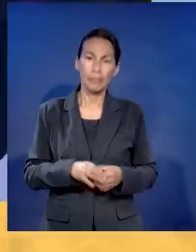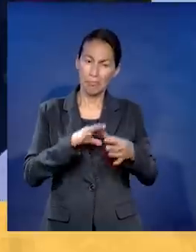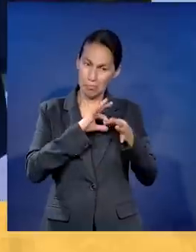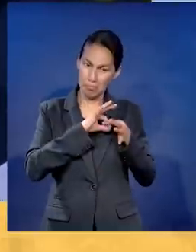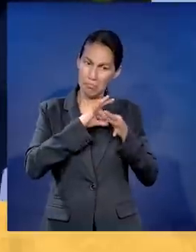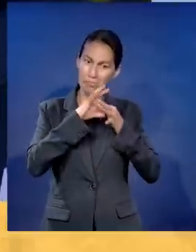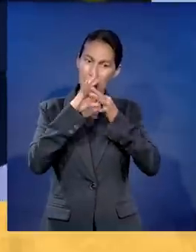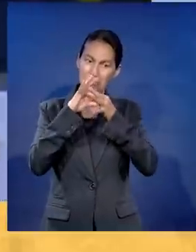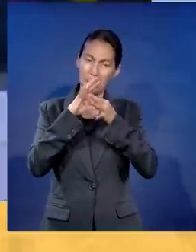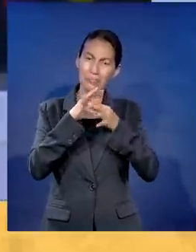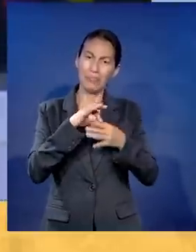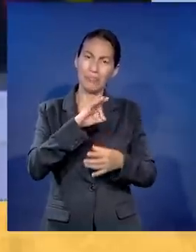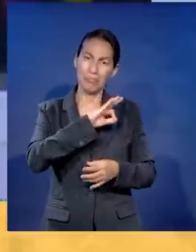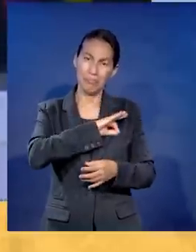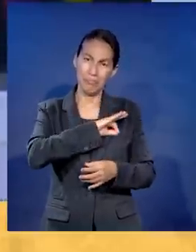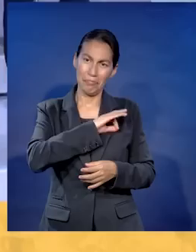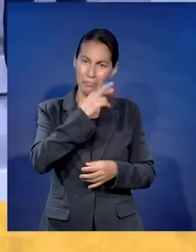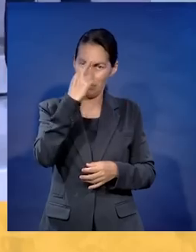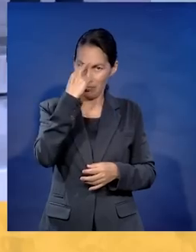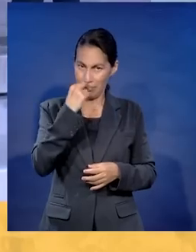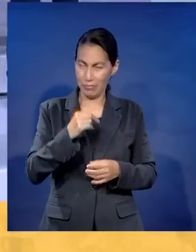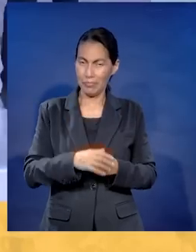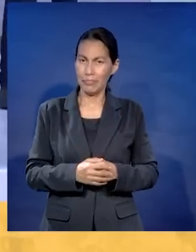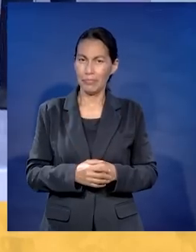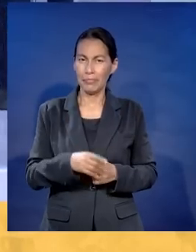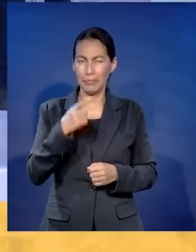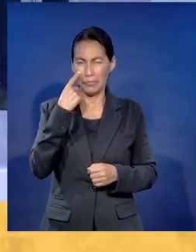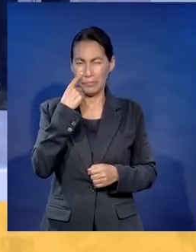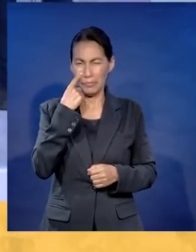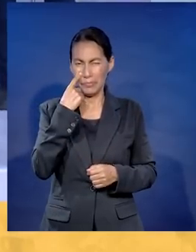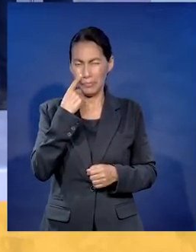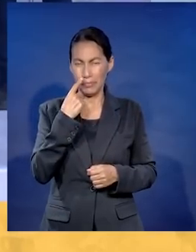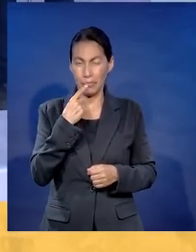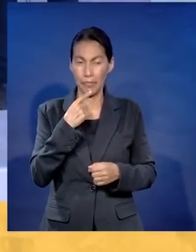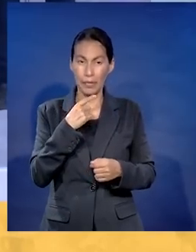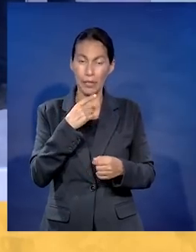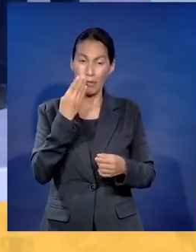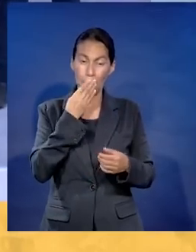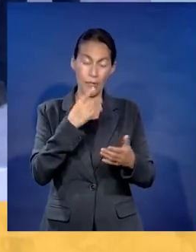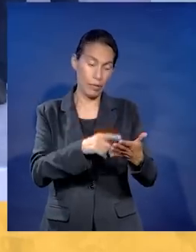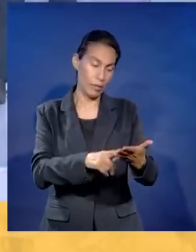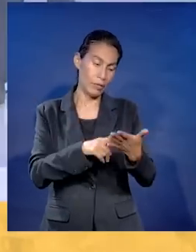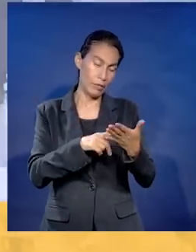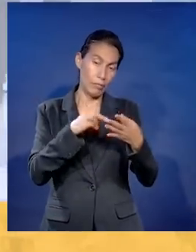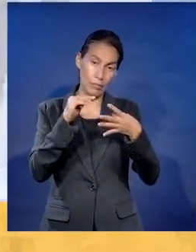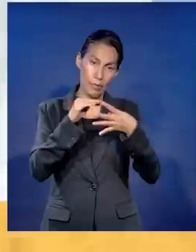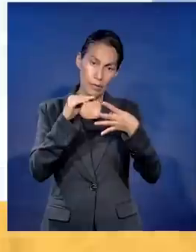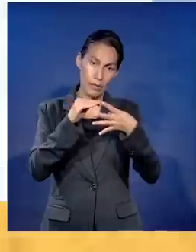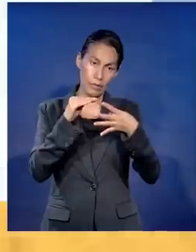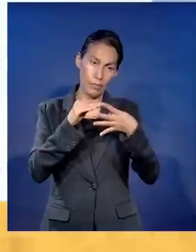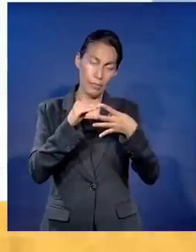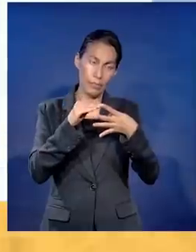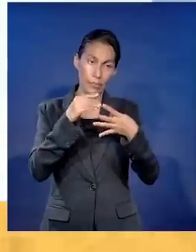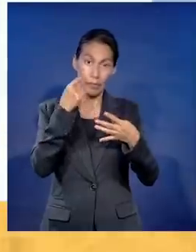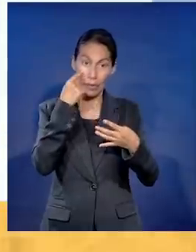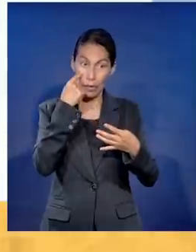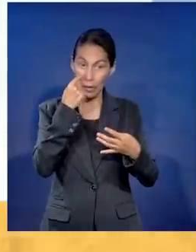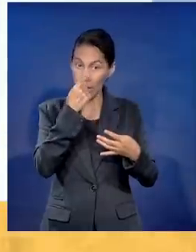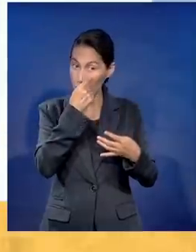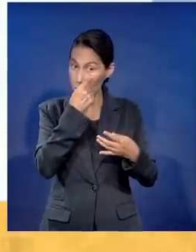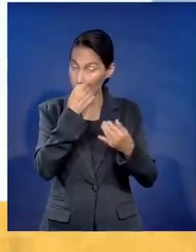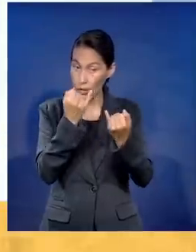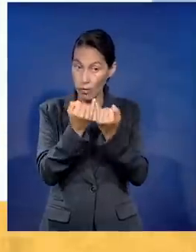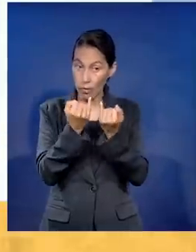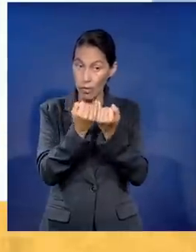juntas mire lo que la escritura va a decir la lámpara del cuerpo es el ojo dice el evangelio de